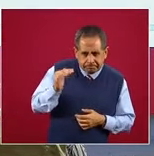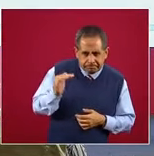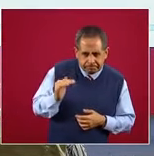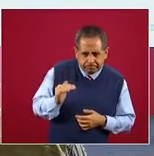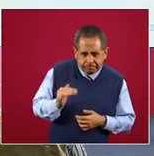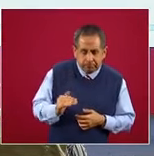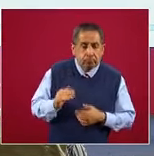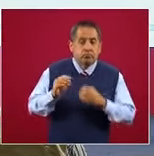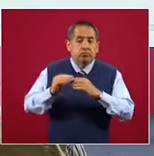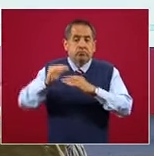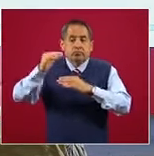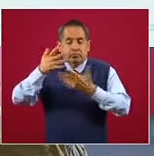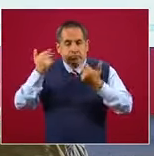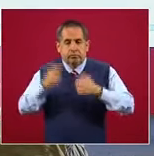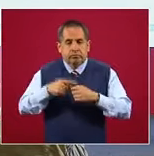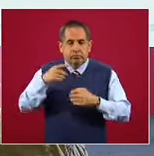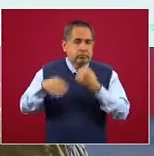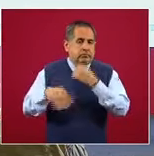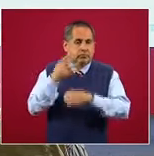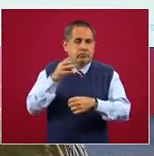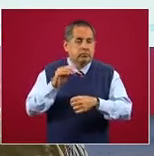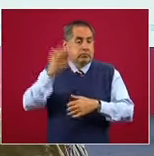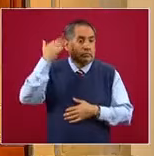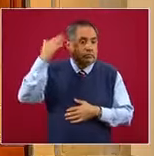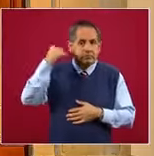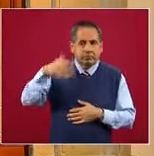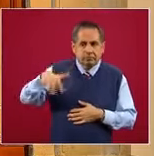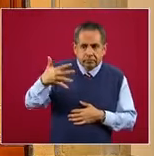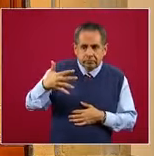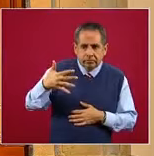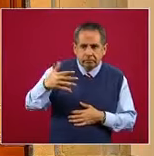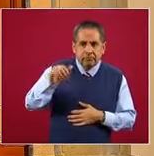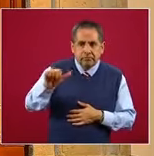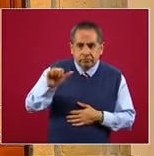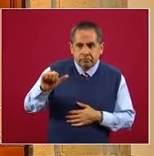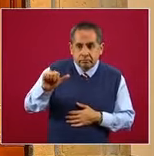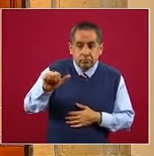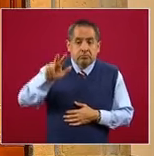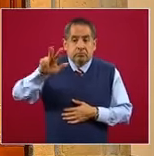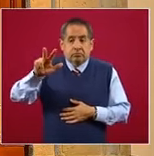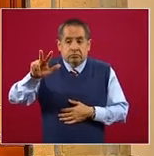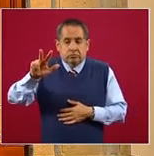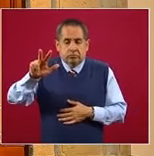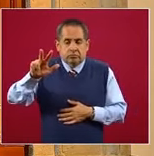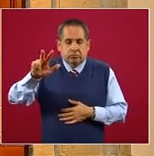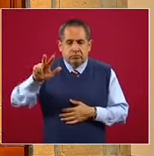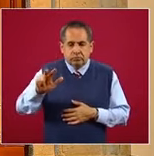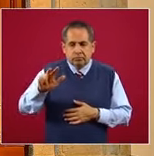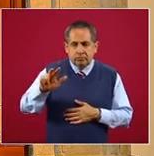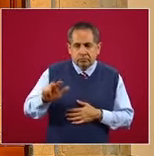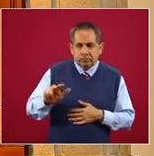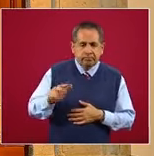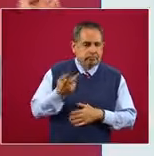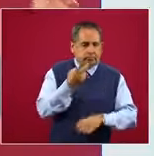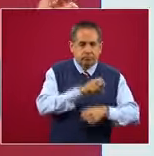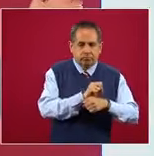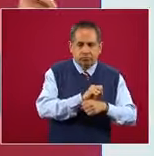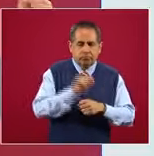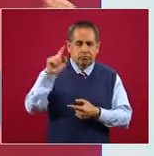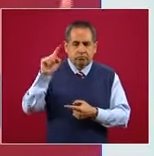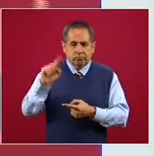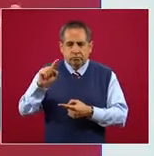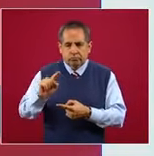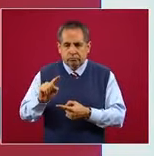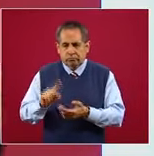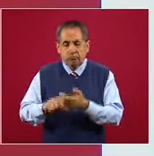se sigue comportando. Este 14% había estado en 15, en 16, en 18 en las últimas 2 semanas. Por lo tanto,